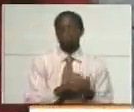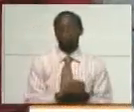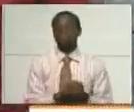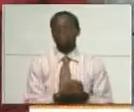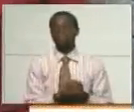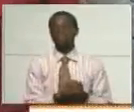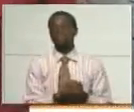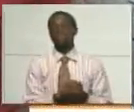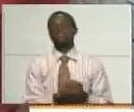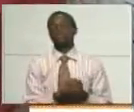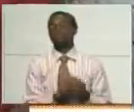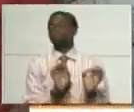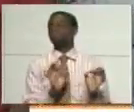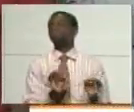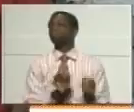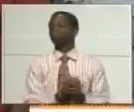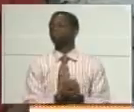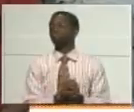Y